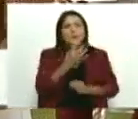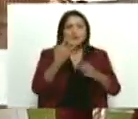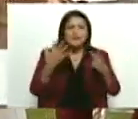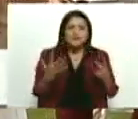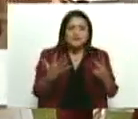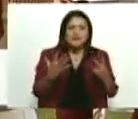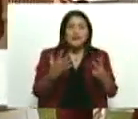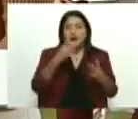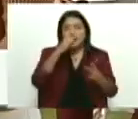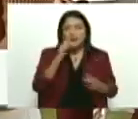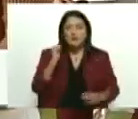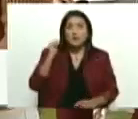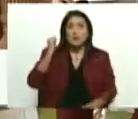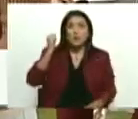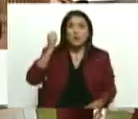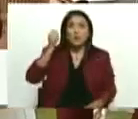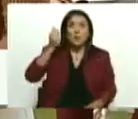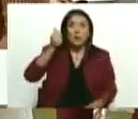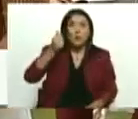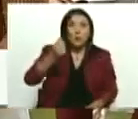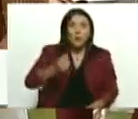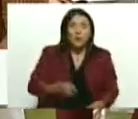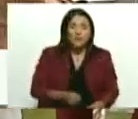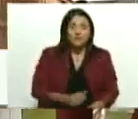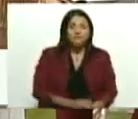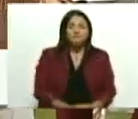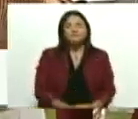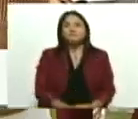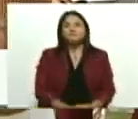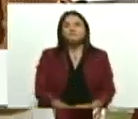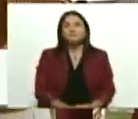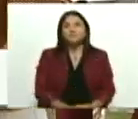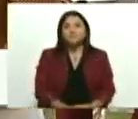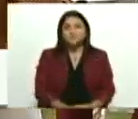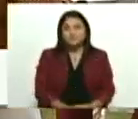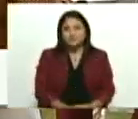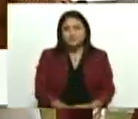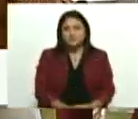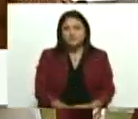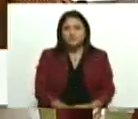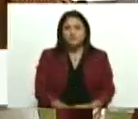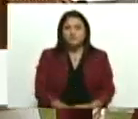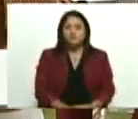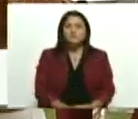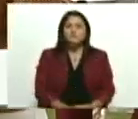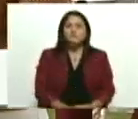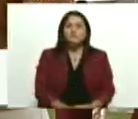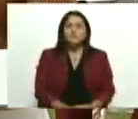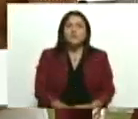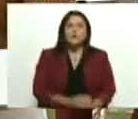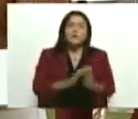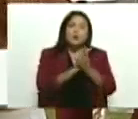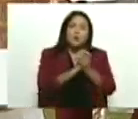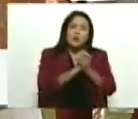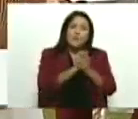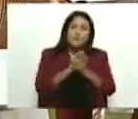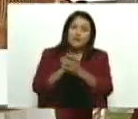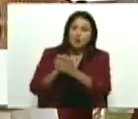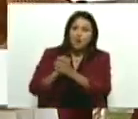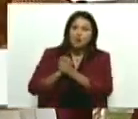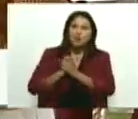año que pasó, donde a pesar de la represión puntofijista, los amigos de Jorge, su